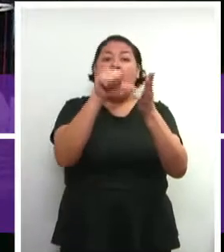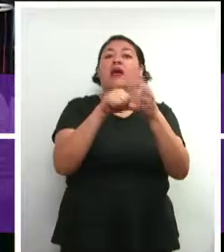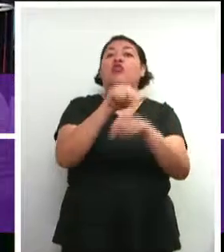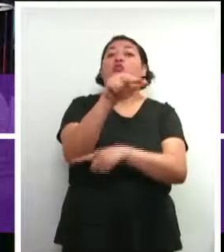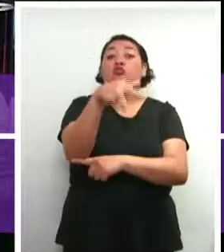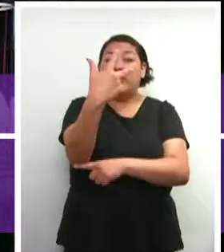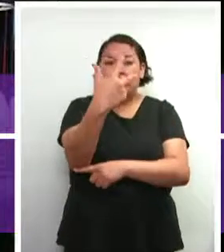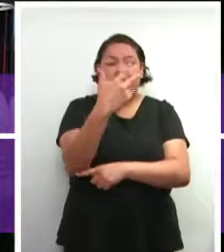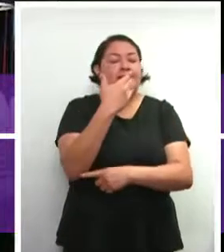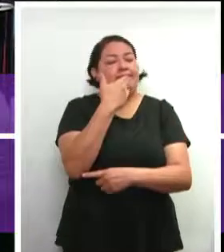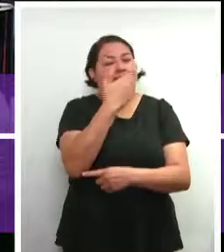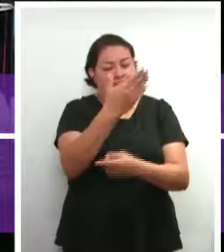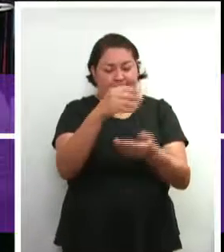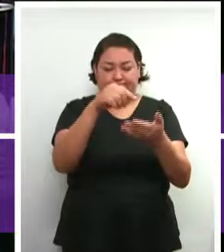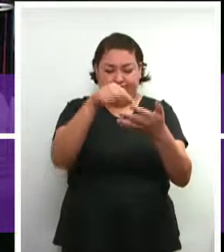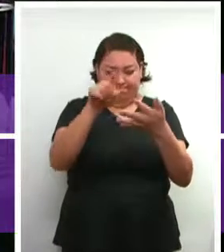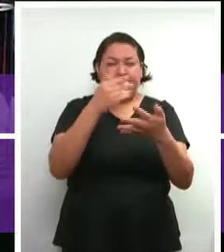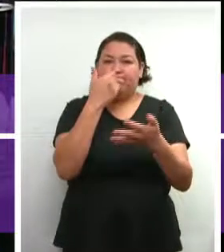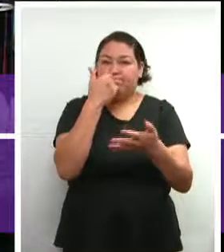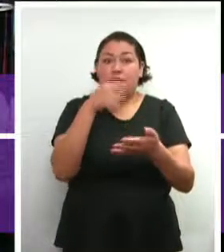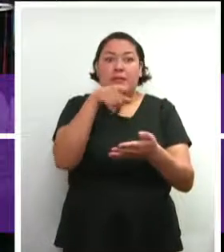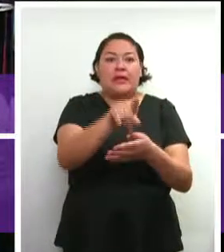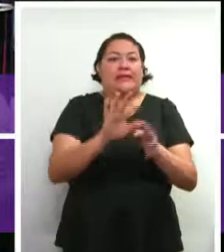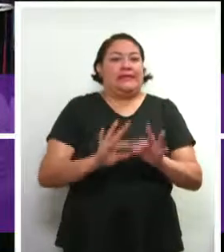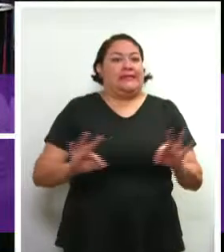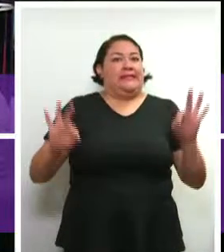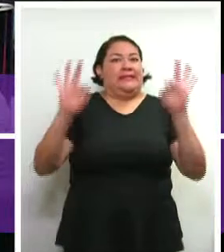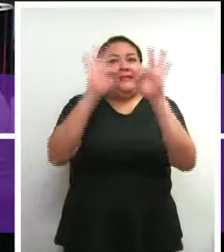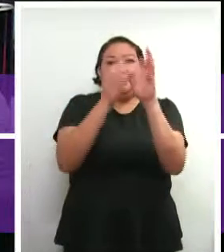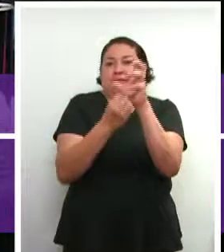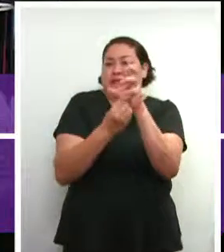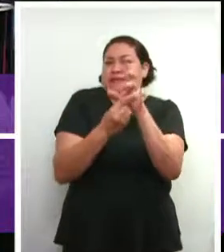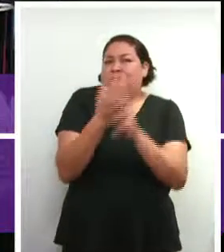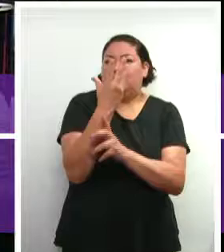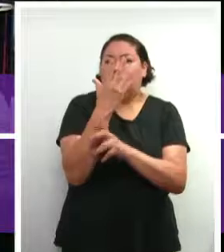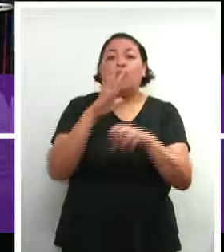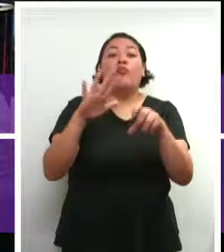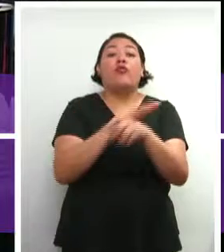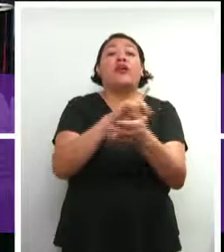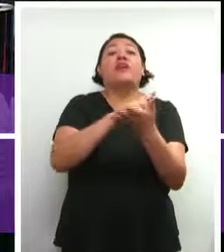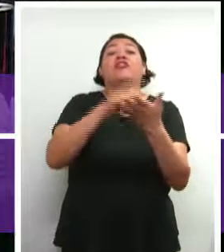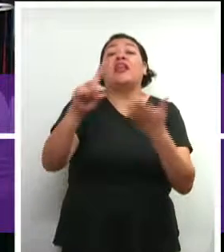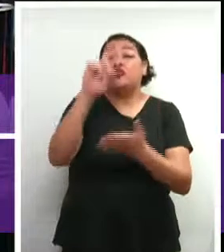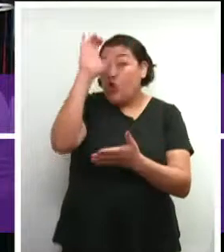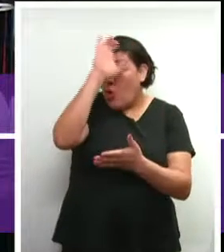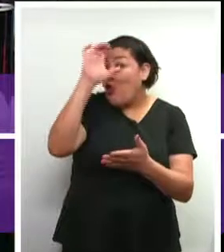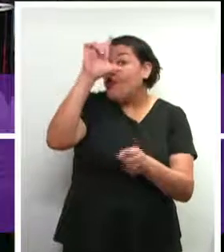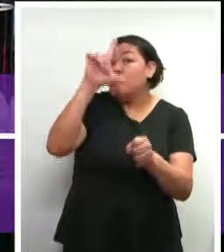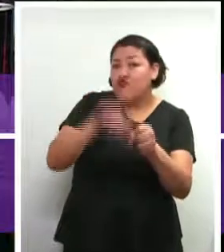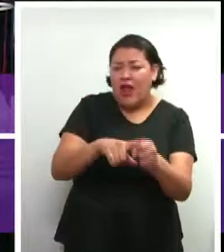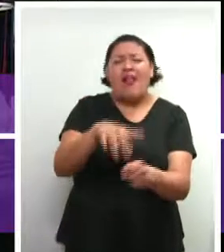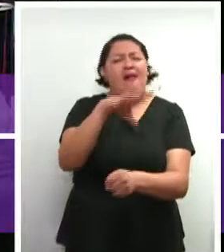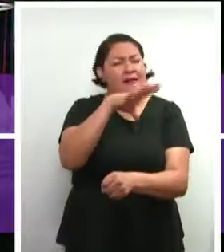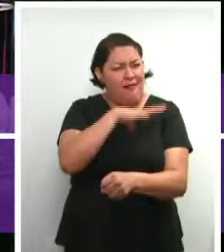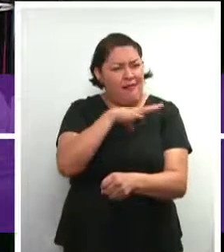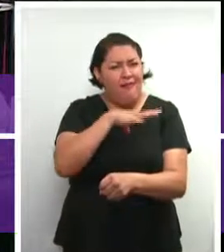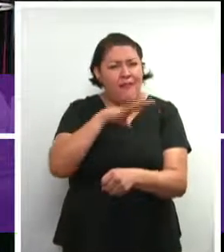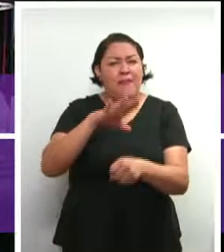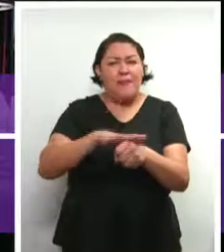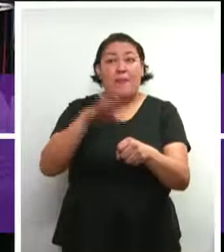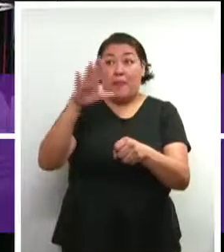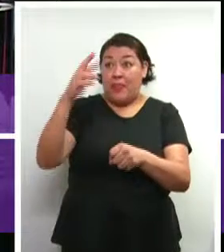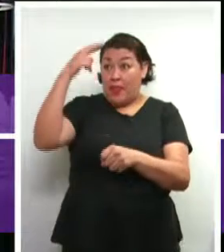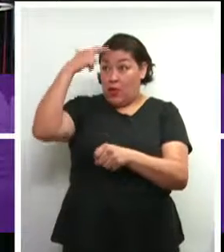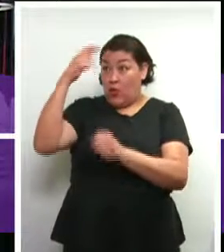13, y es un parteaguas realmente en la Declaración de los Derechos Culturales, que va más allá y más profundamente que en la Carta